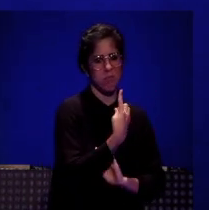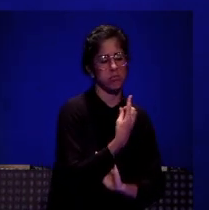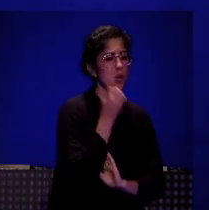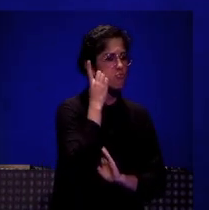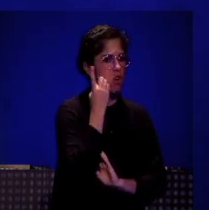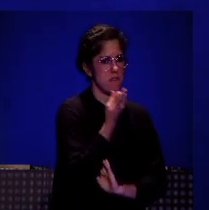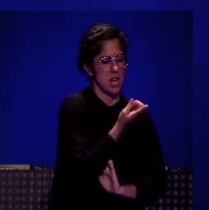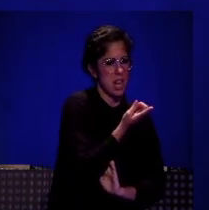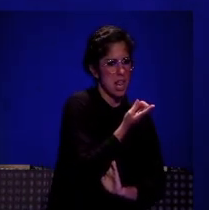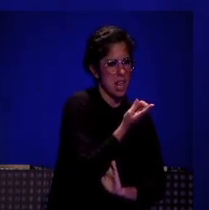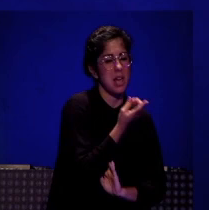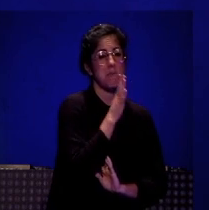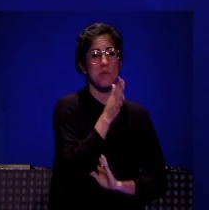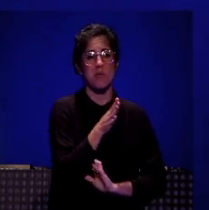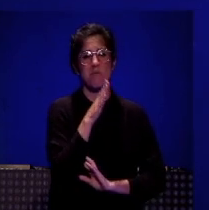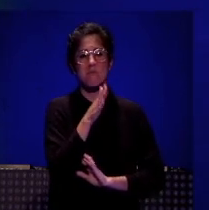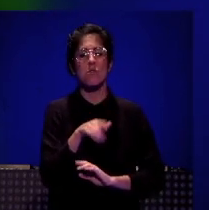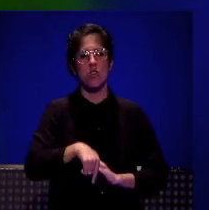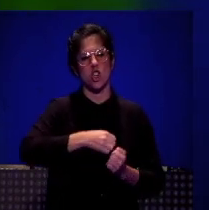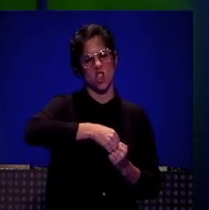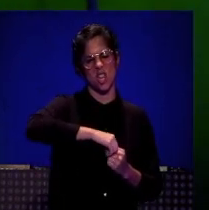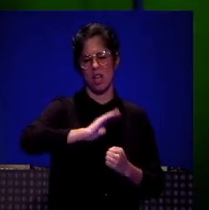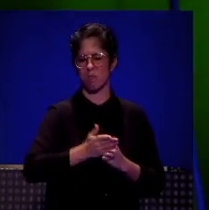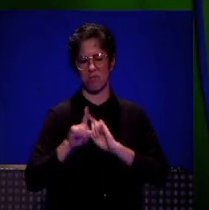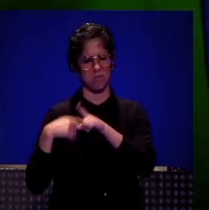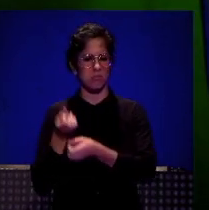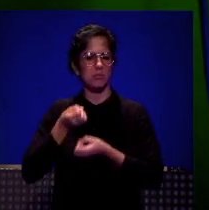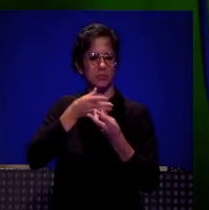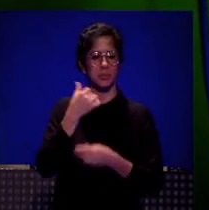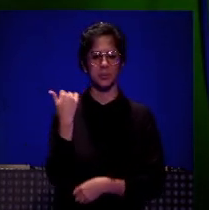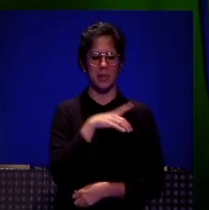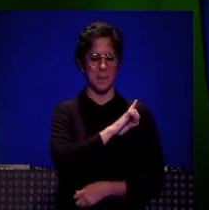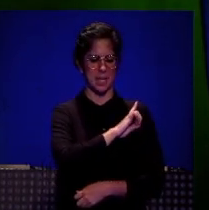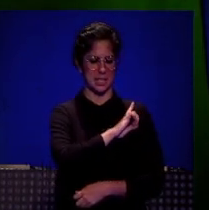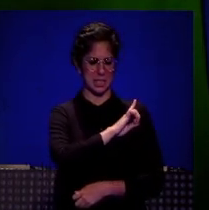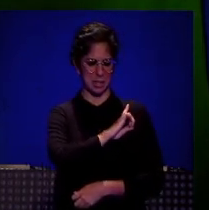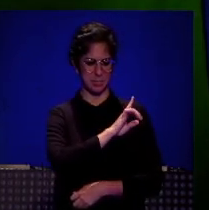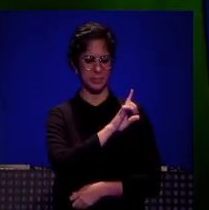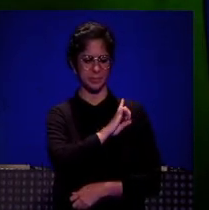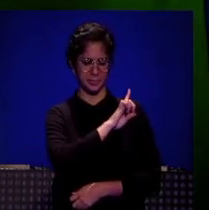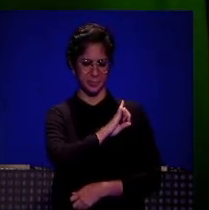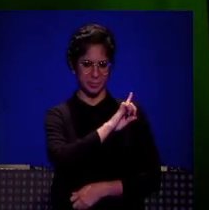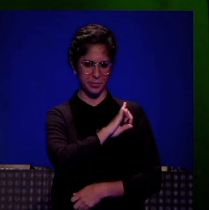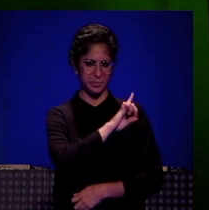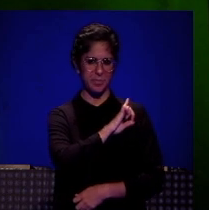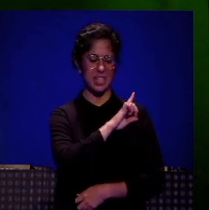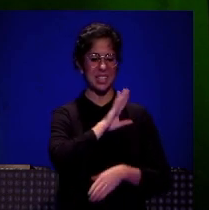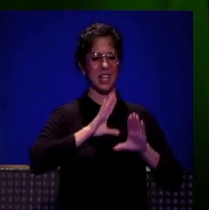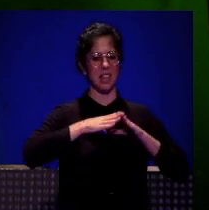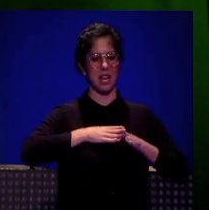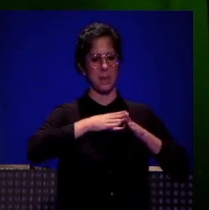hablando y hablando con él es militar militar el infante de marina y he tenido que